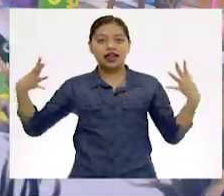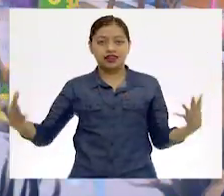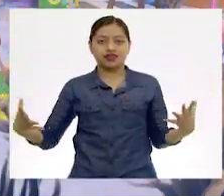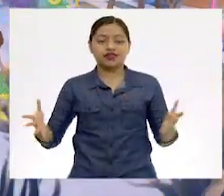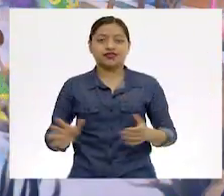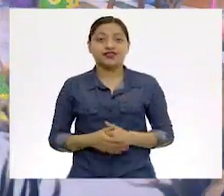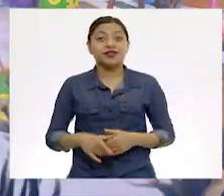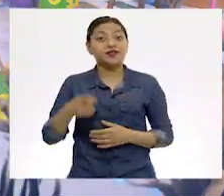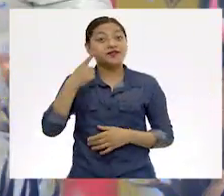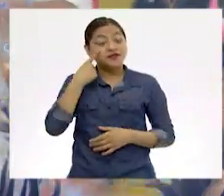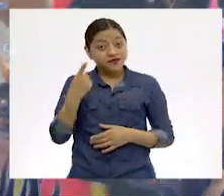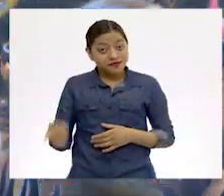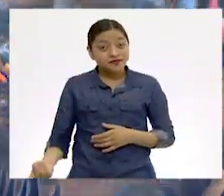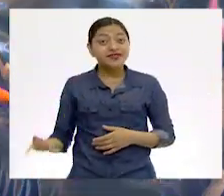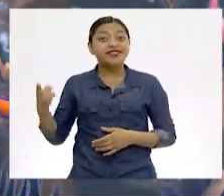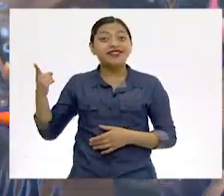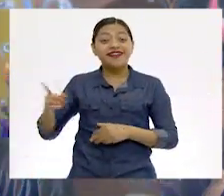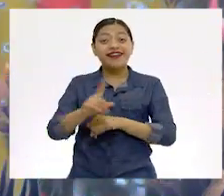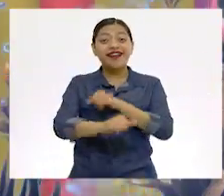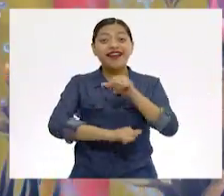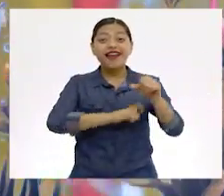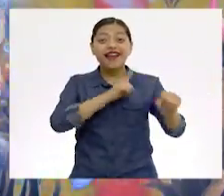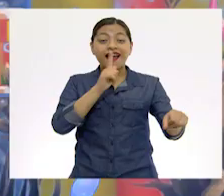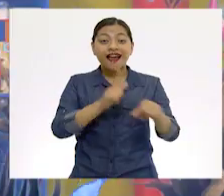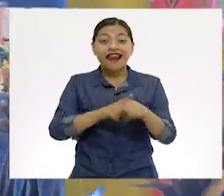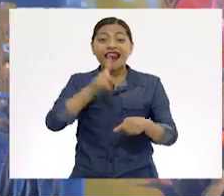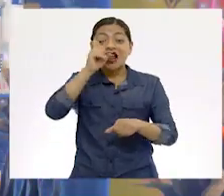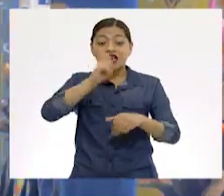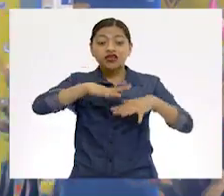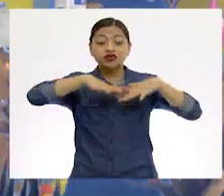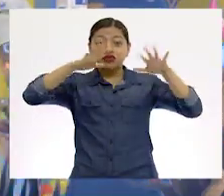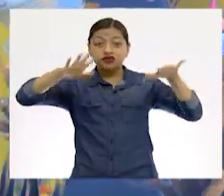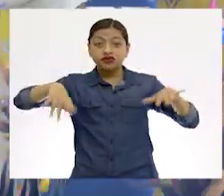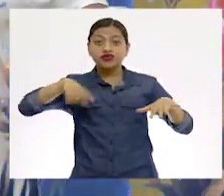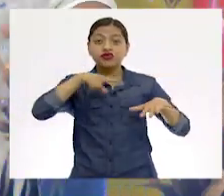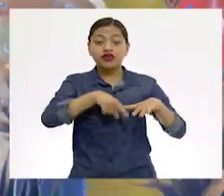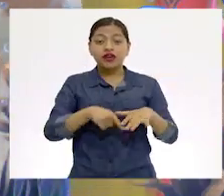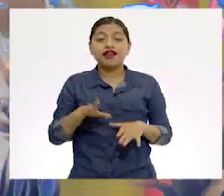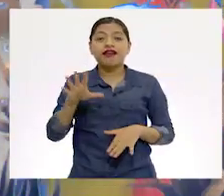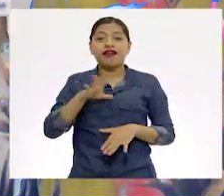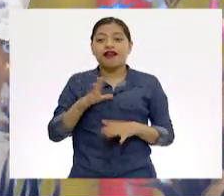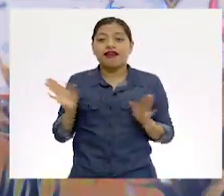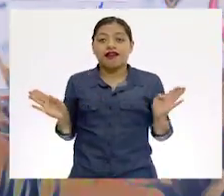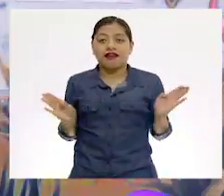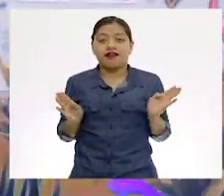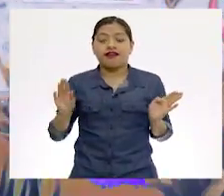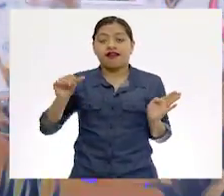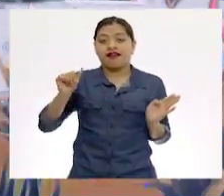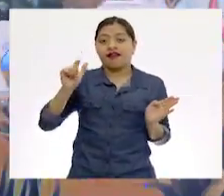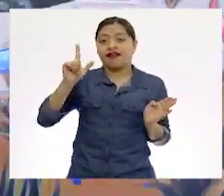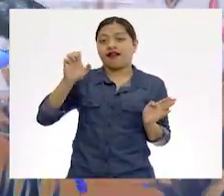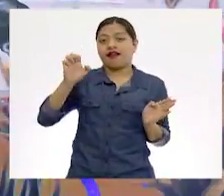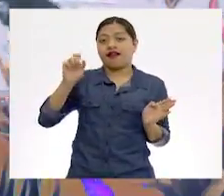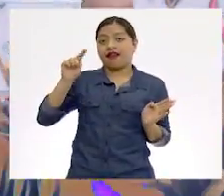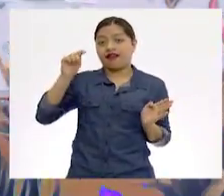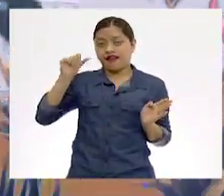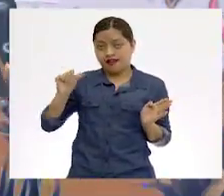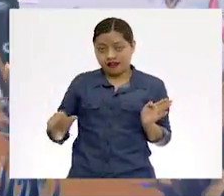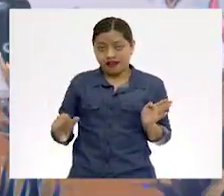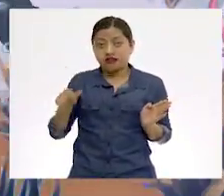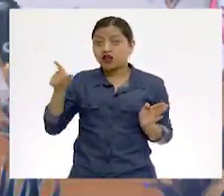tú pudiste ver, los animales acuáticos tienen aletas para poder desplazarse. Así como tú lo estás haciendo